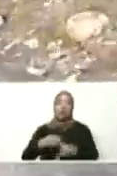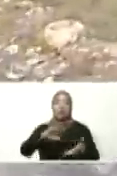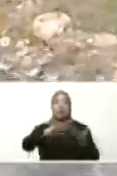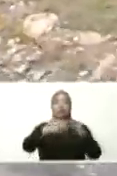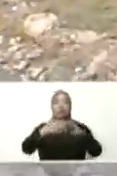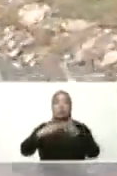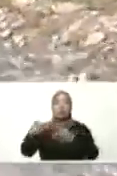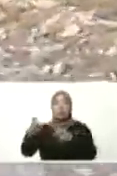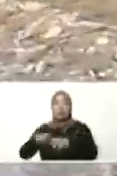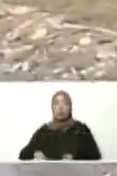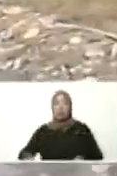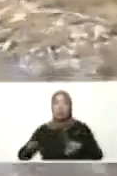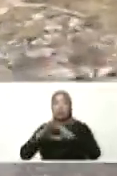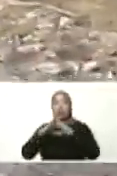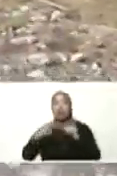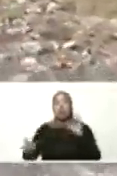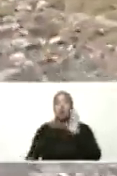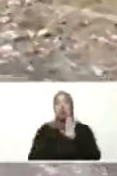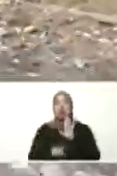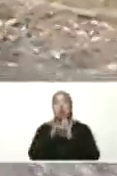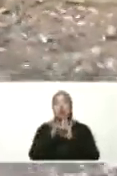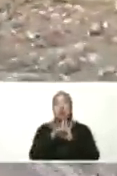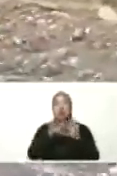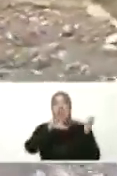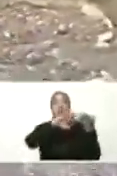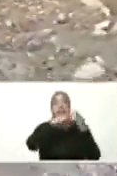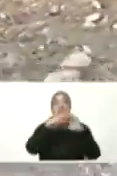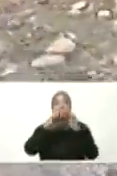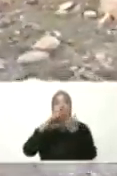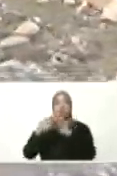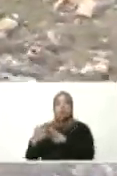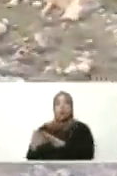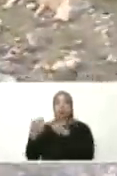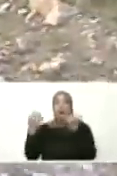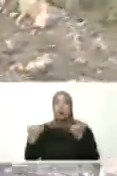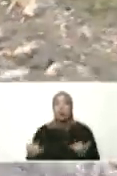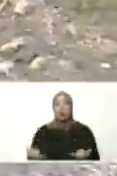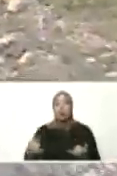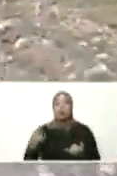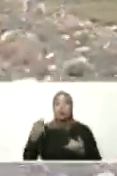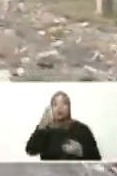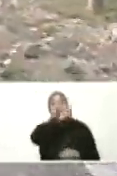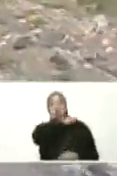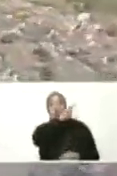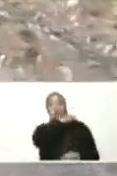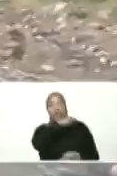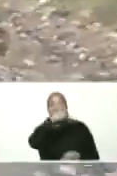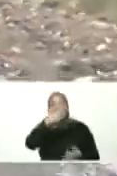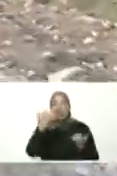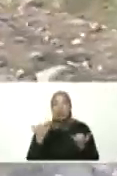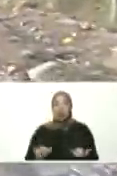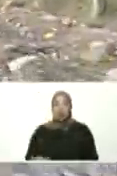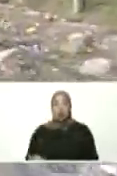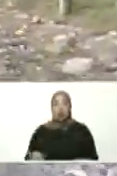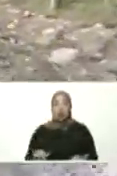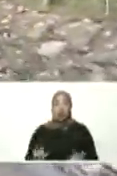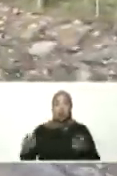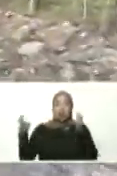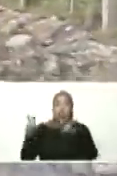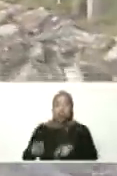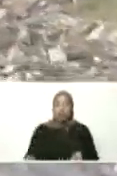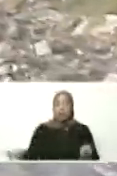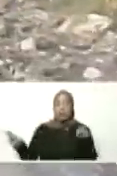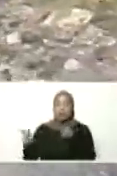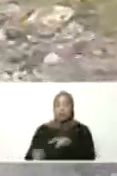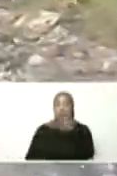comunales, revisar todas las leyes de los consejos comunales. Ahí ha estado el jefe de Estado venezolano. Ha llegado el momento de la revisión de todas